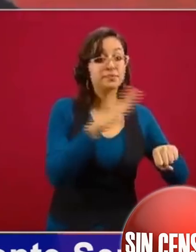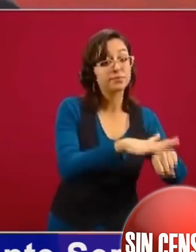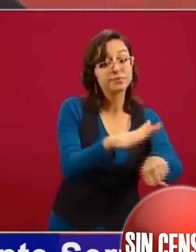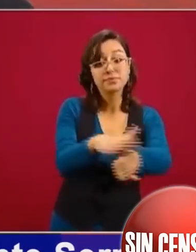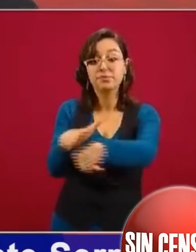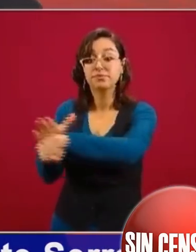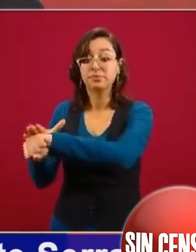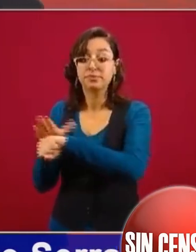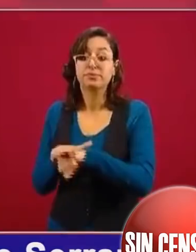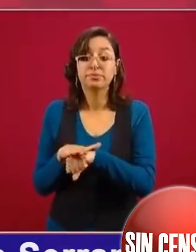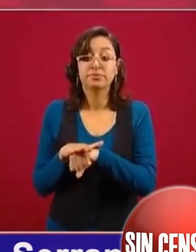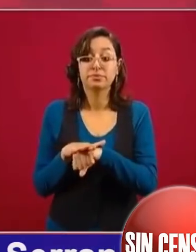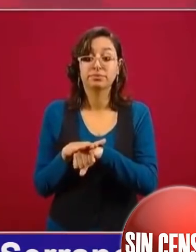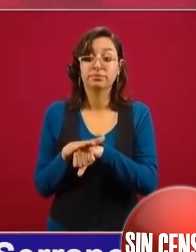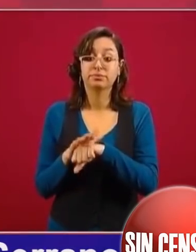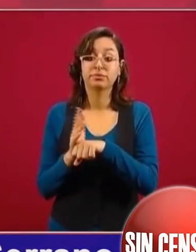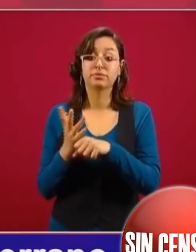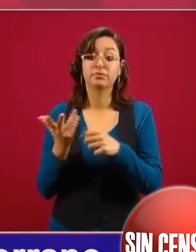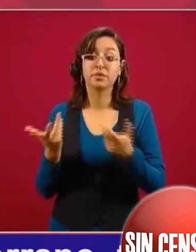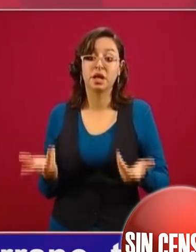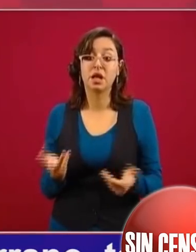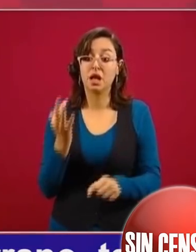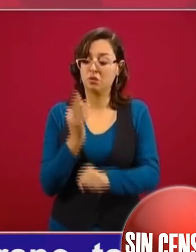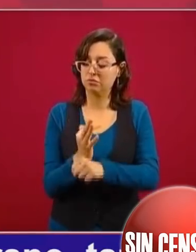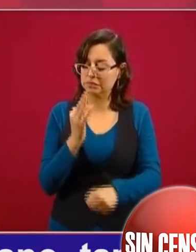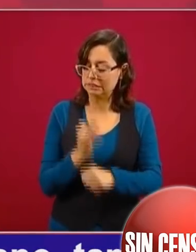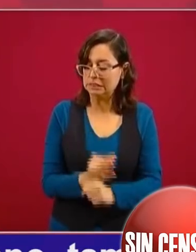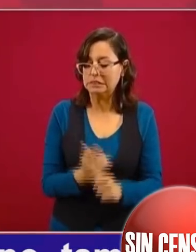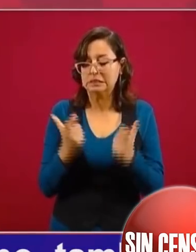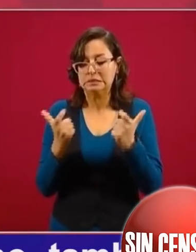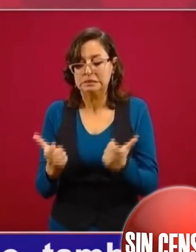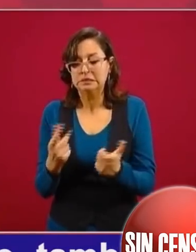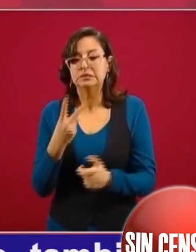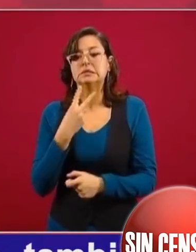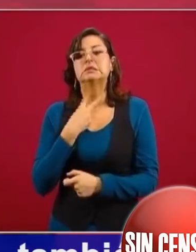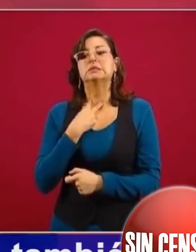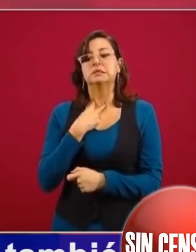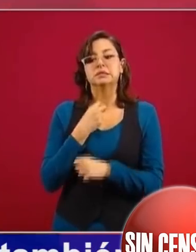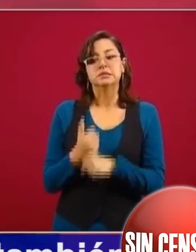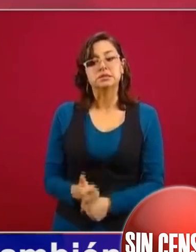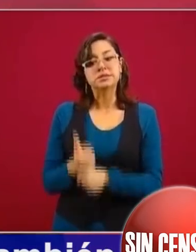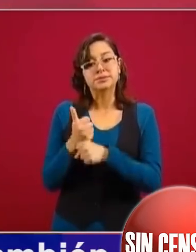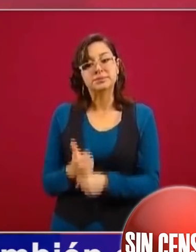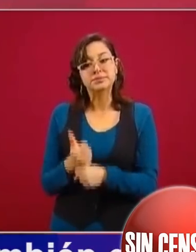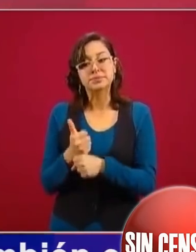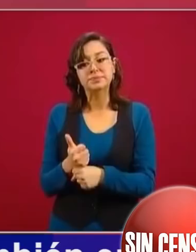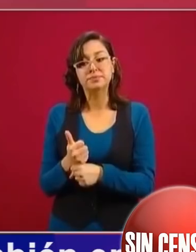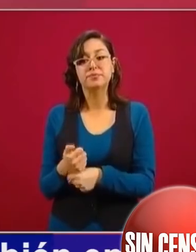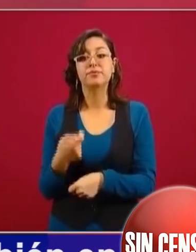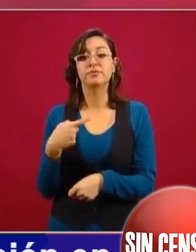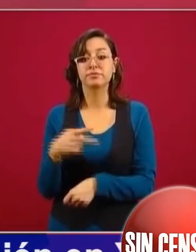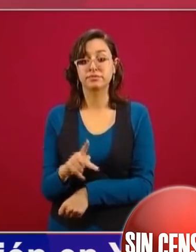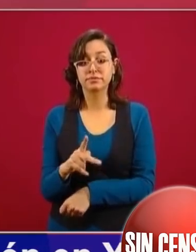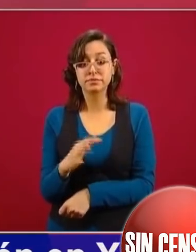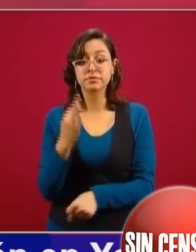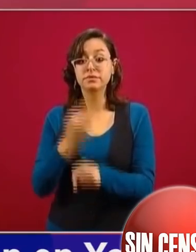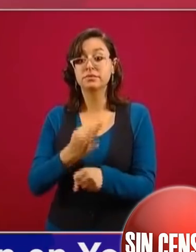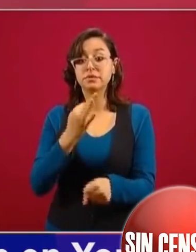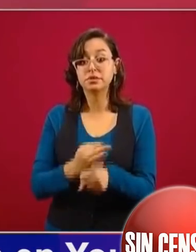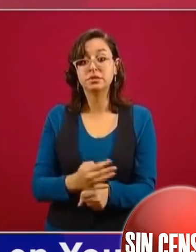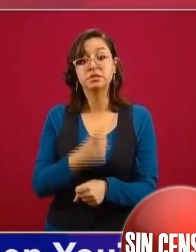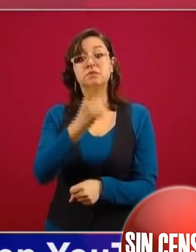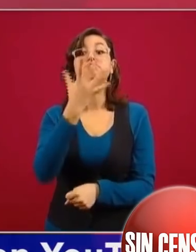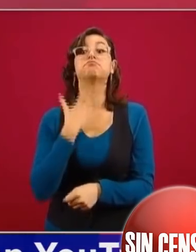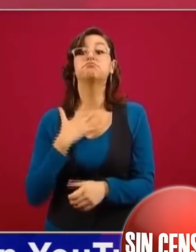Se padece por la crisis económica, pero ahora está bajo el precio de la gasolina.